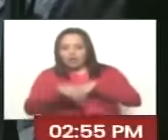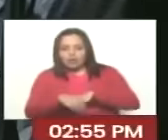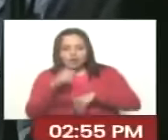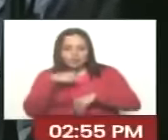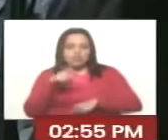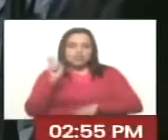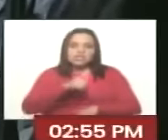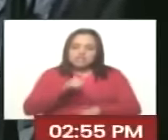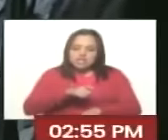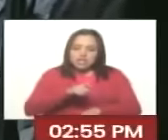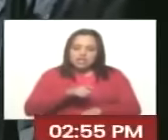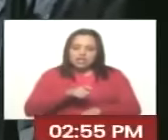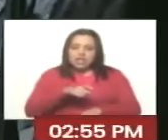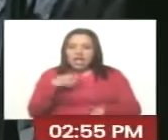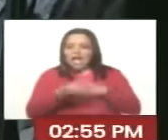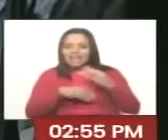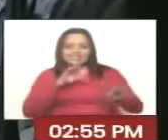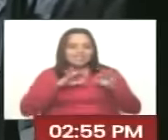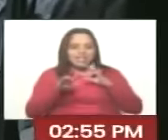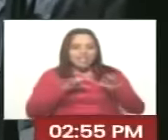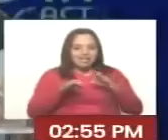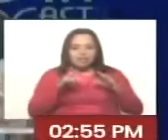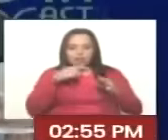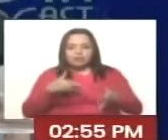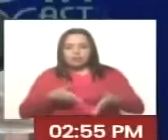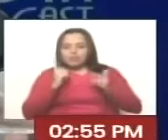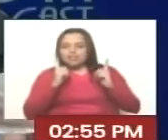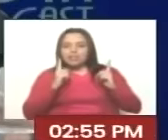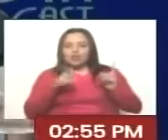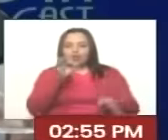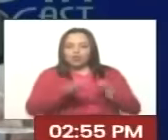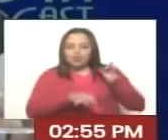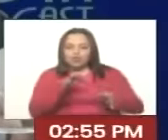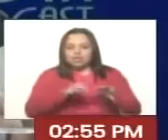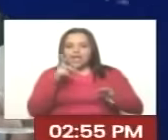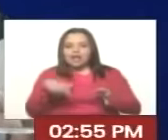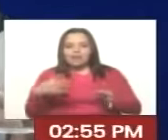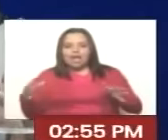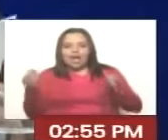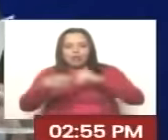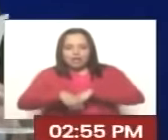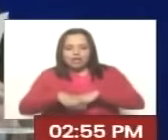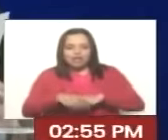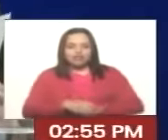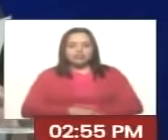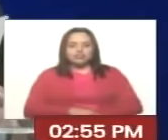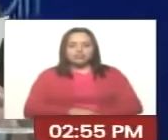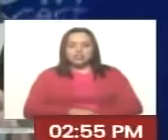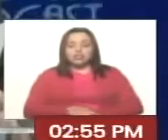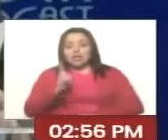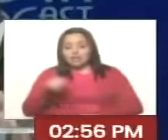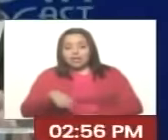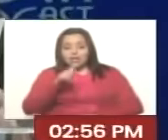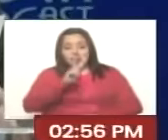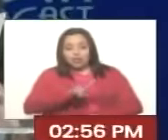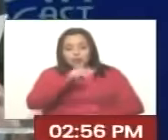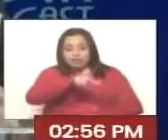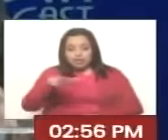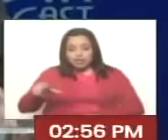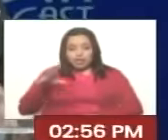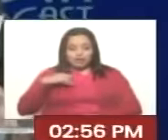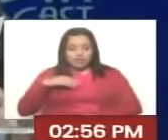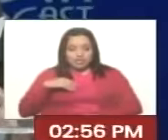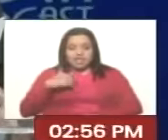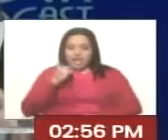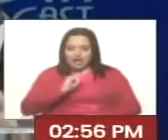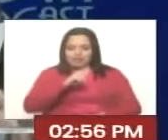necesario, simulación de hecho punible, obstrucción a la administración de justicia y asociación para delinquir. Los funcionarios policiales de la época que